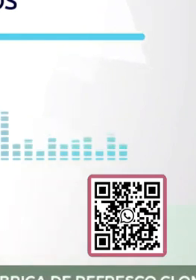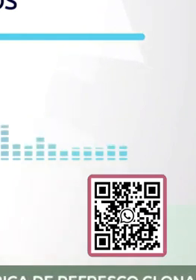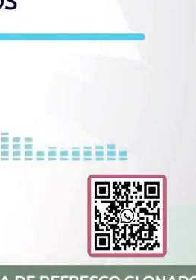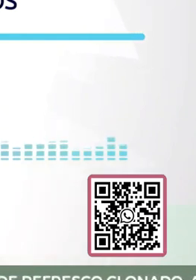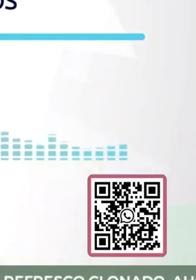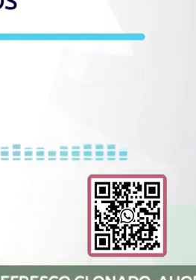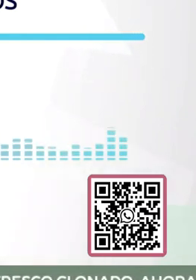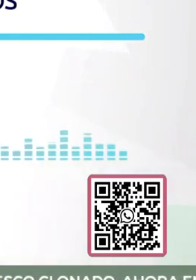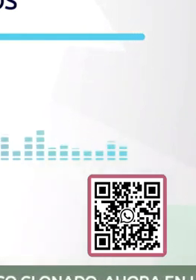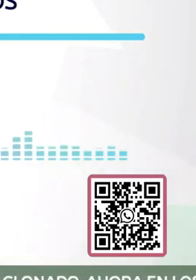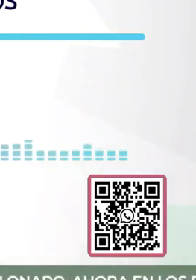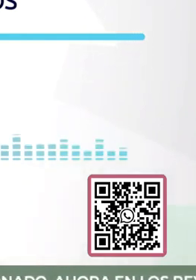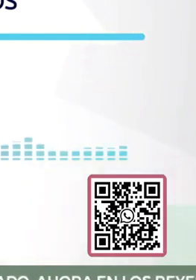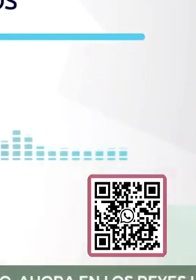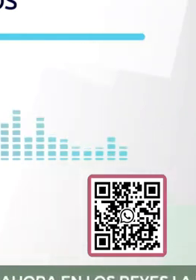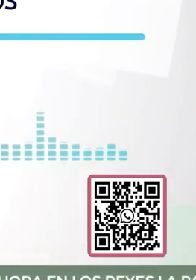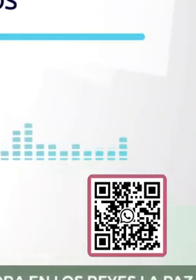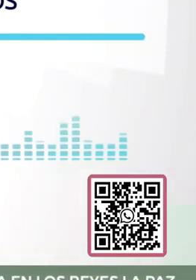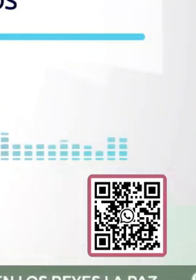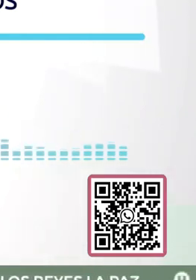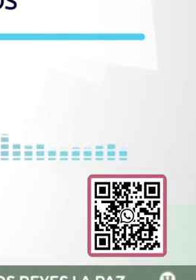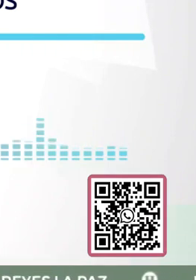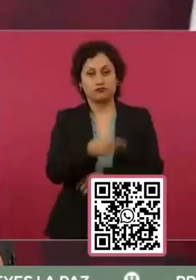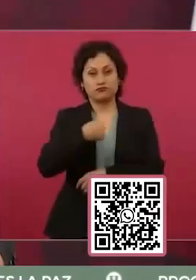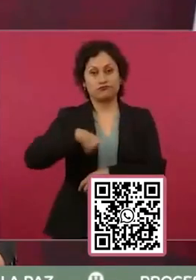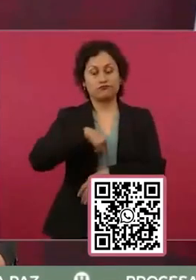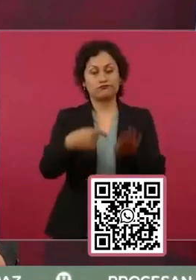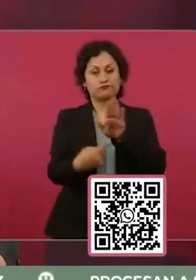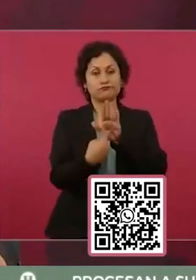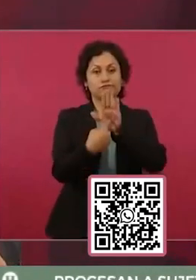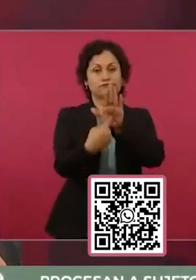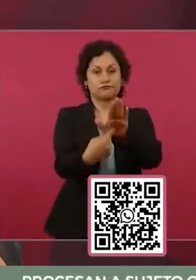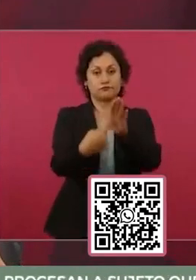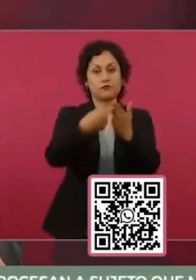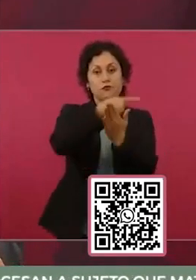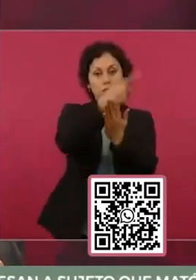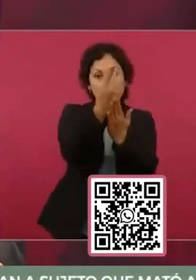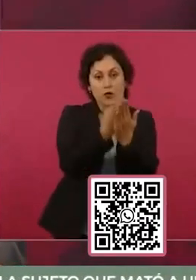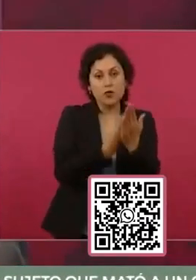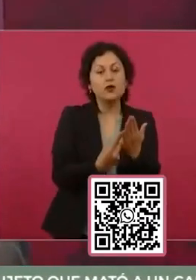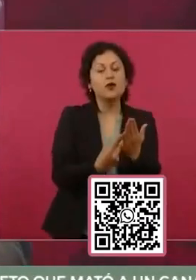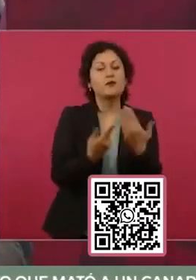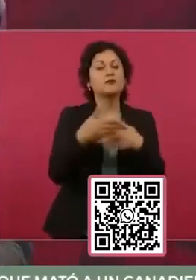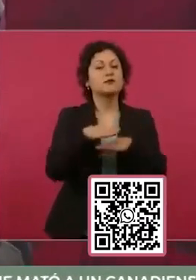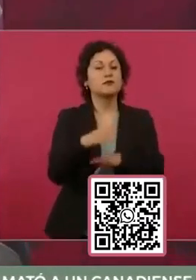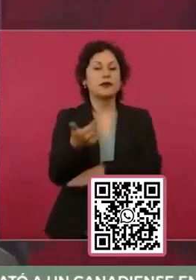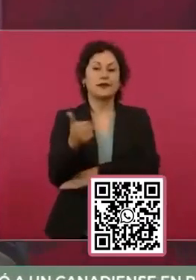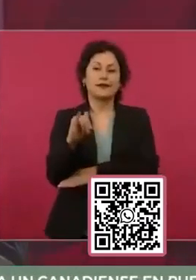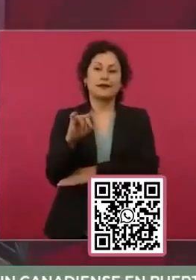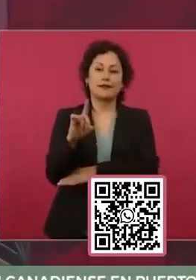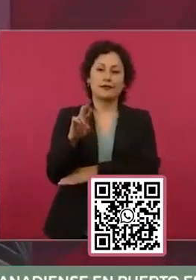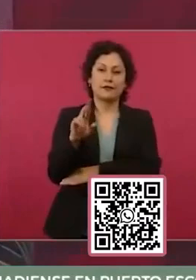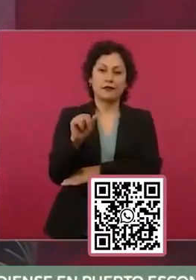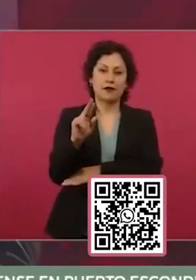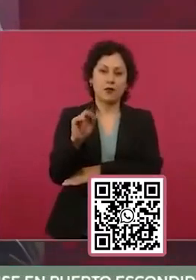dónde fueron? Porque estamos teniendo muchas carencias en materia de salud, por